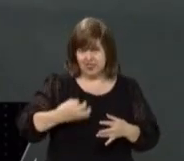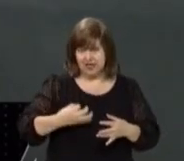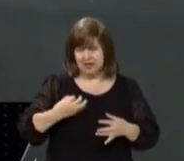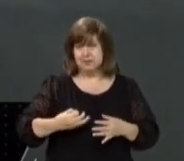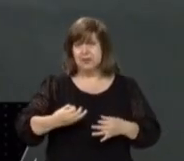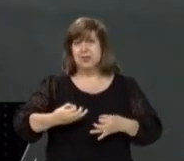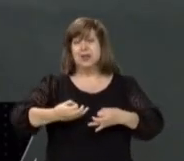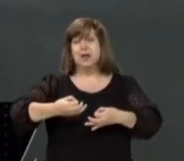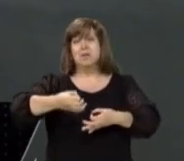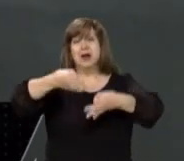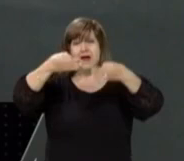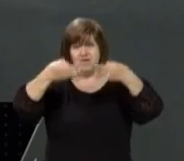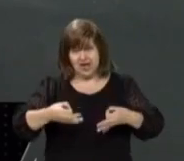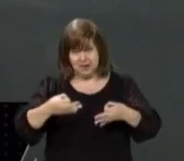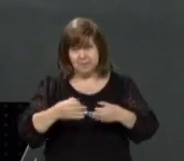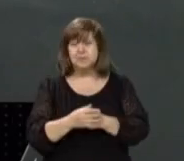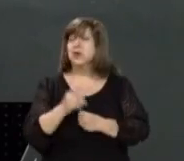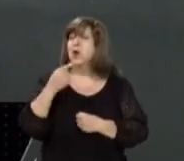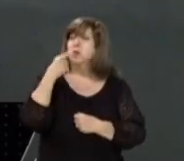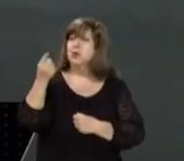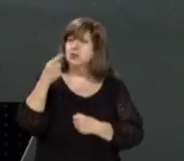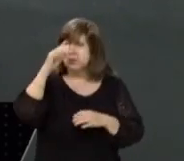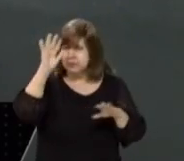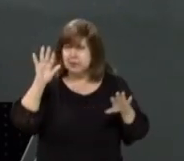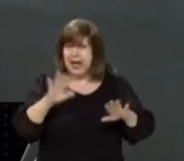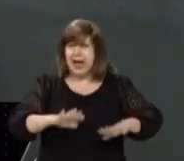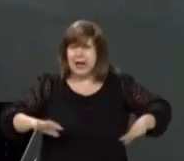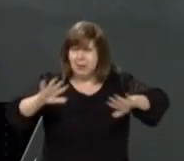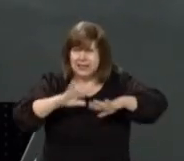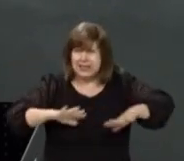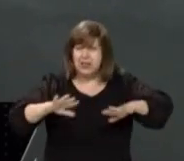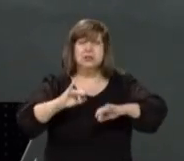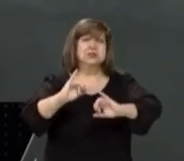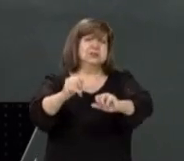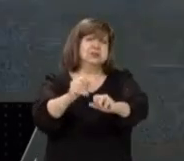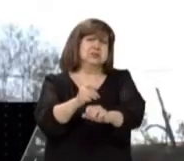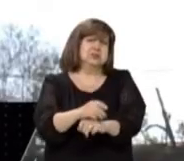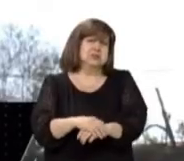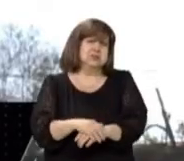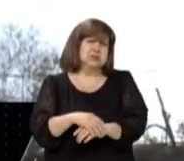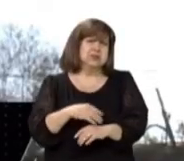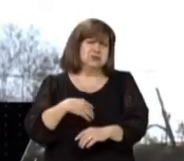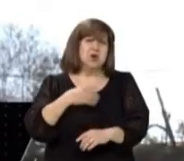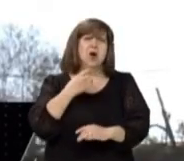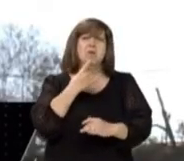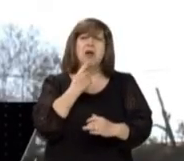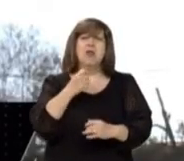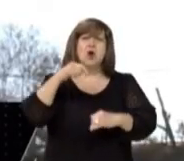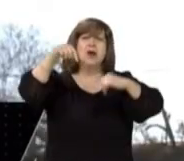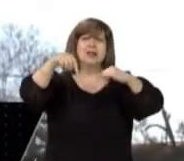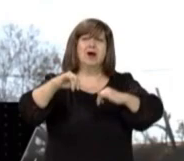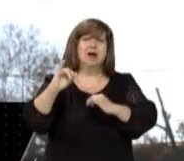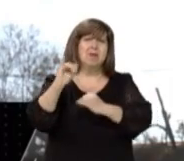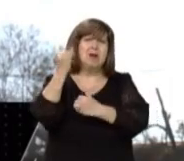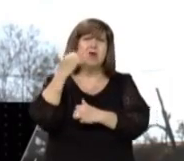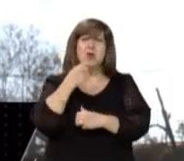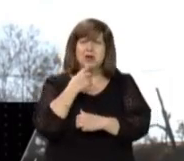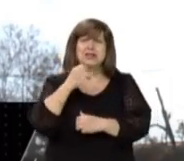Uh-huh. ¿Estás arrepentido de eso? Muy arrepentido, muy arrepentido.